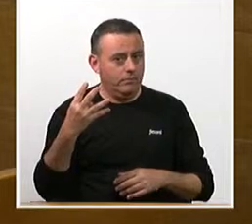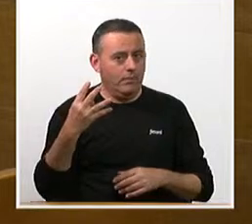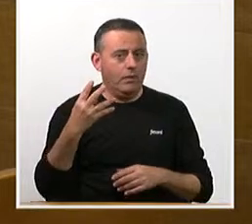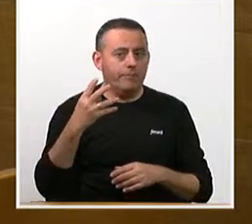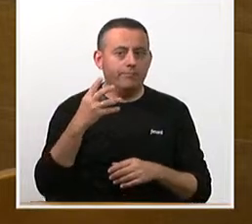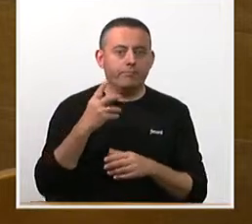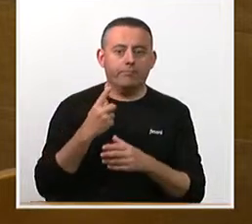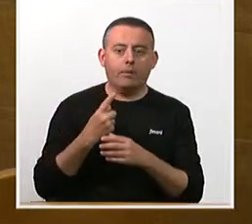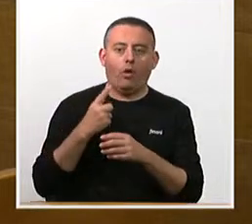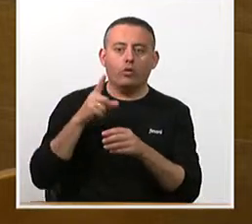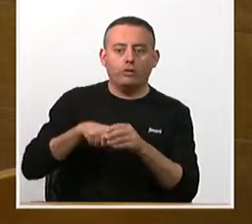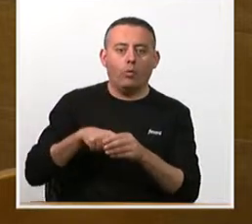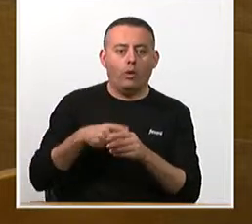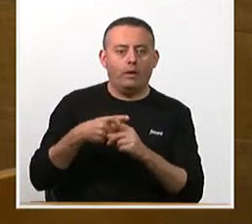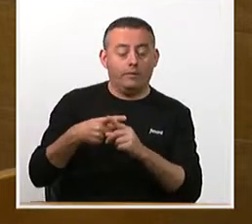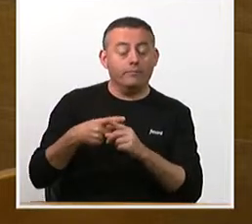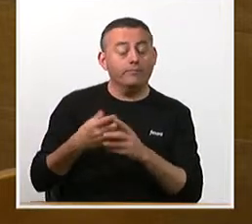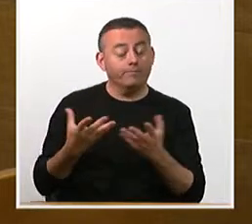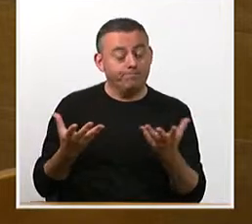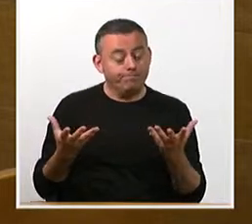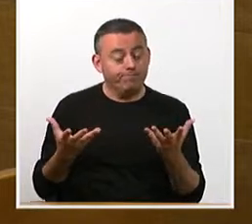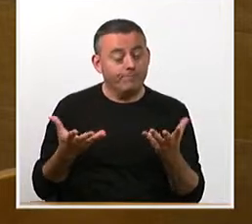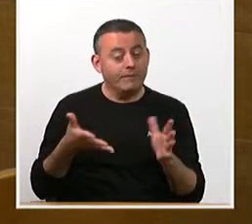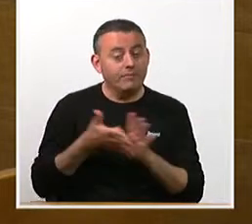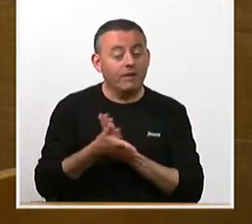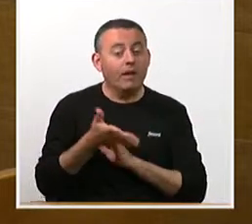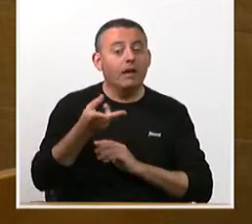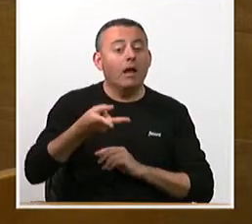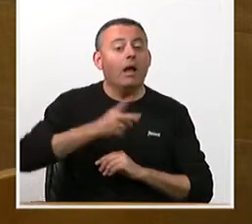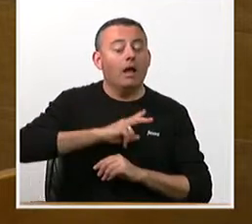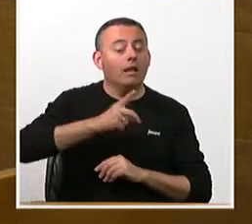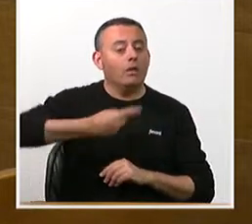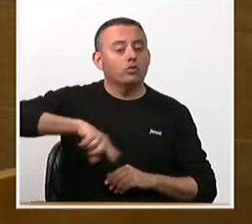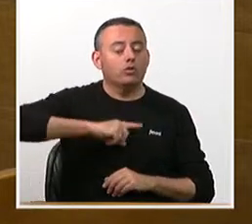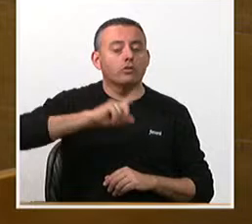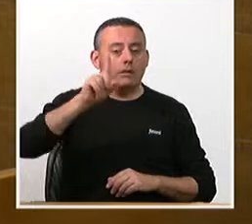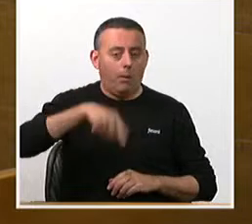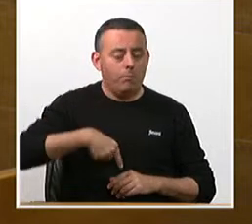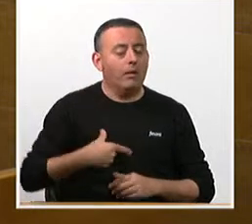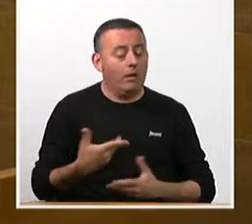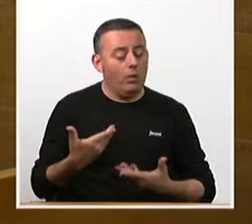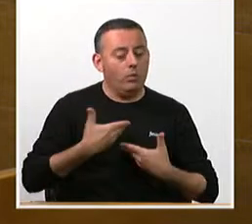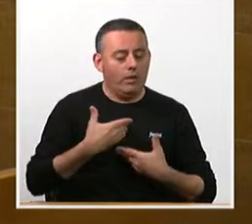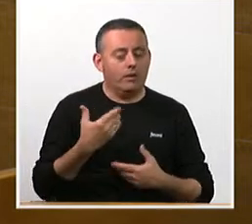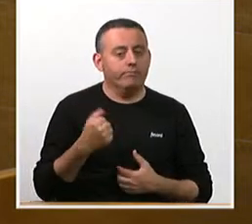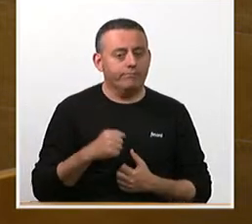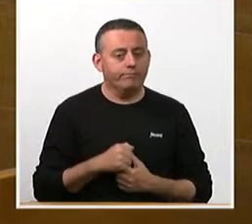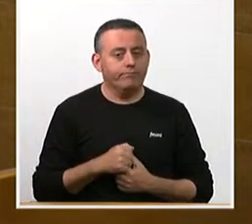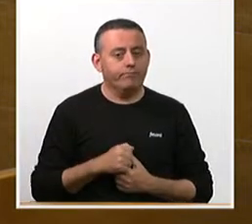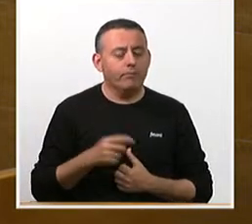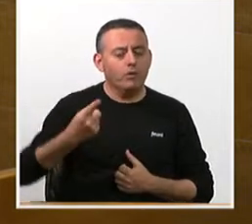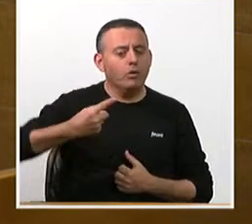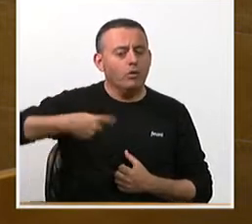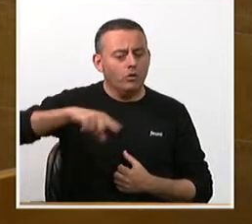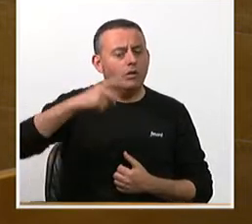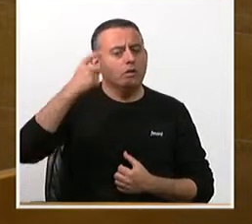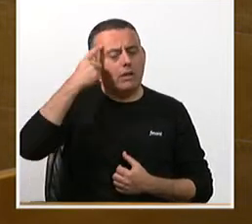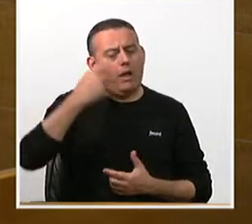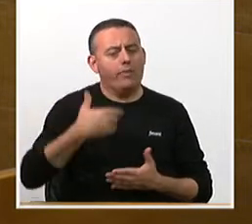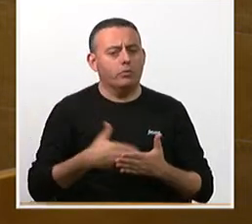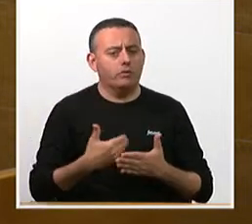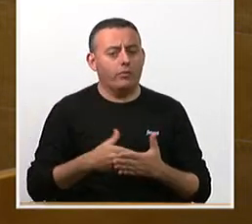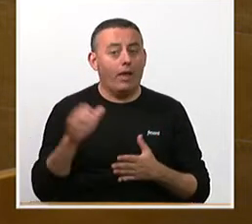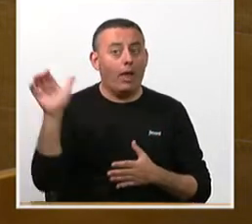así de sencillo señorías en la comunidad valenciana ya hemos demostrado que hemos sabido aprovechar este recurso mejor que nadie en toda